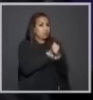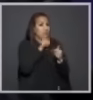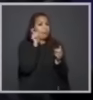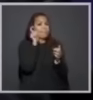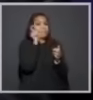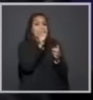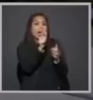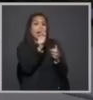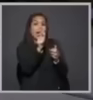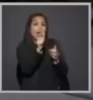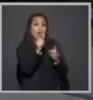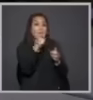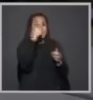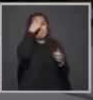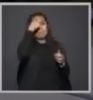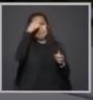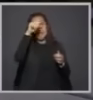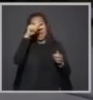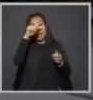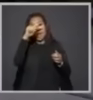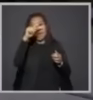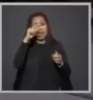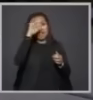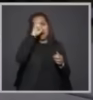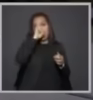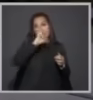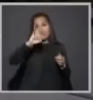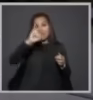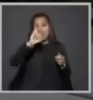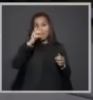pago de sueldos para los altos funcionarios públicos.